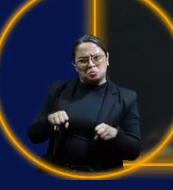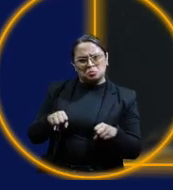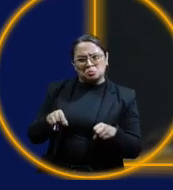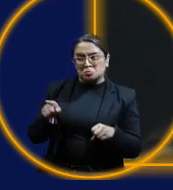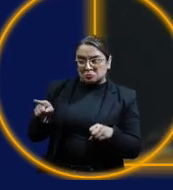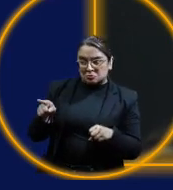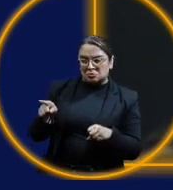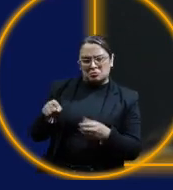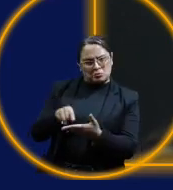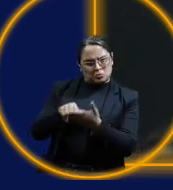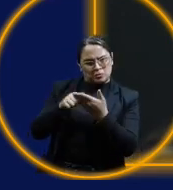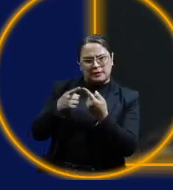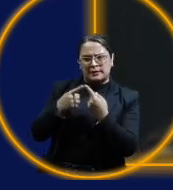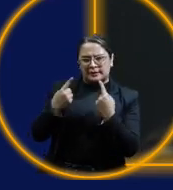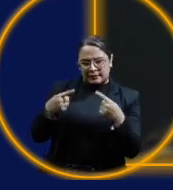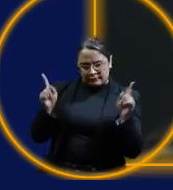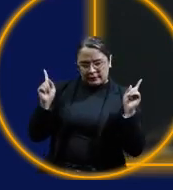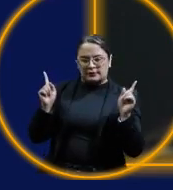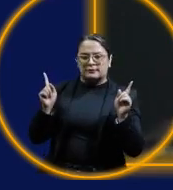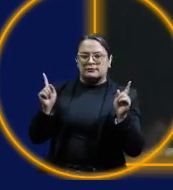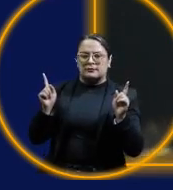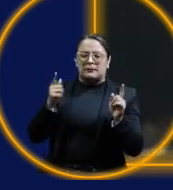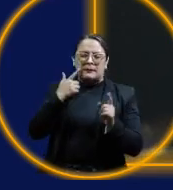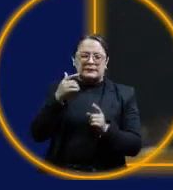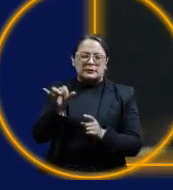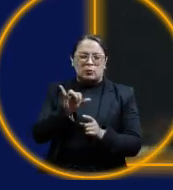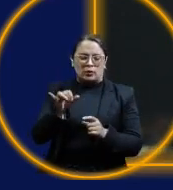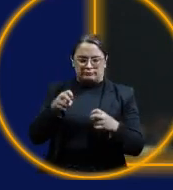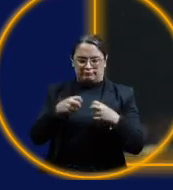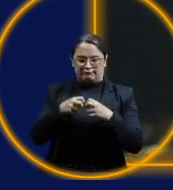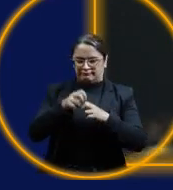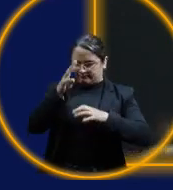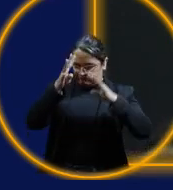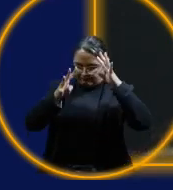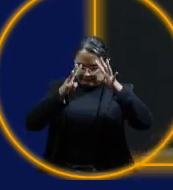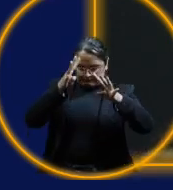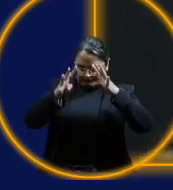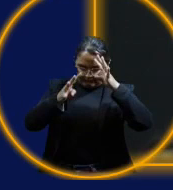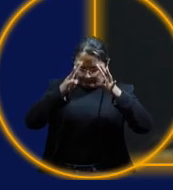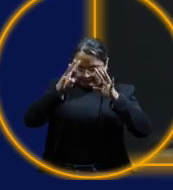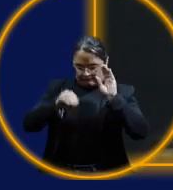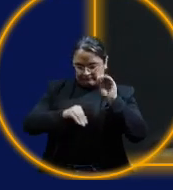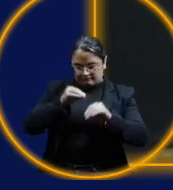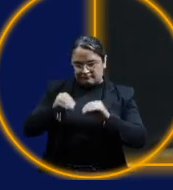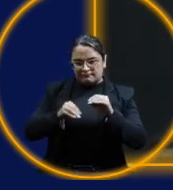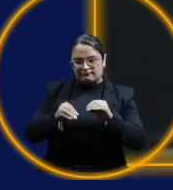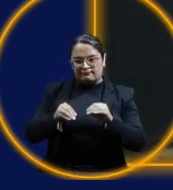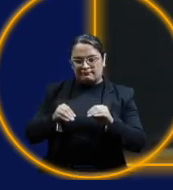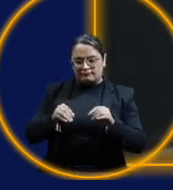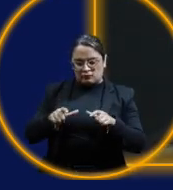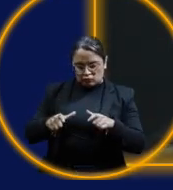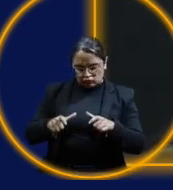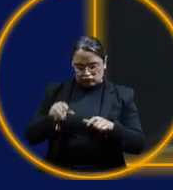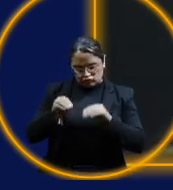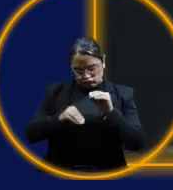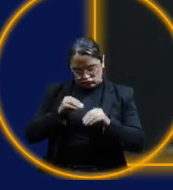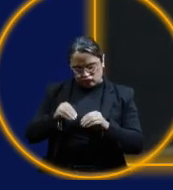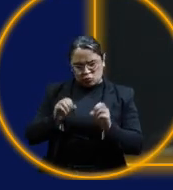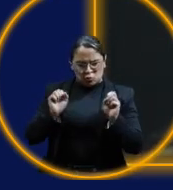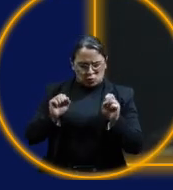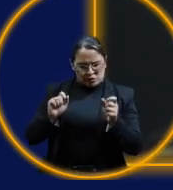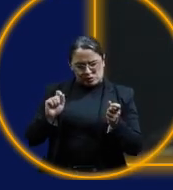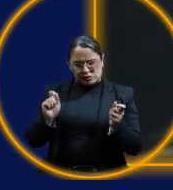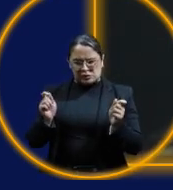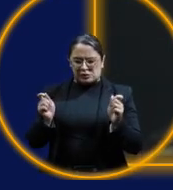esto es diferente esto se siente aquí como la energía creativa en hacer un disco y hacerlo qué tal si yo pudiera hacer eso un